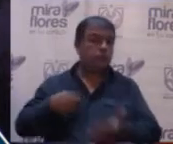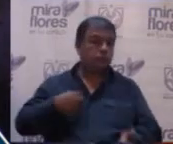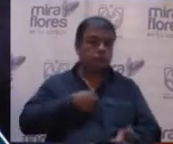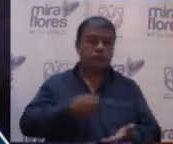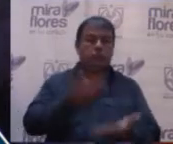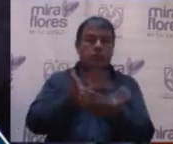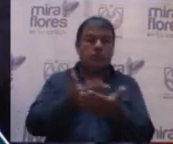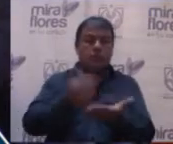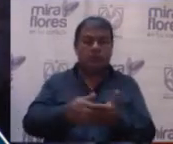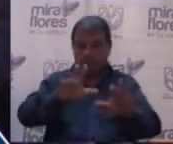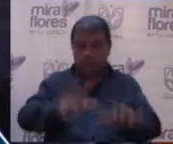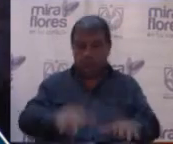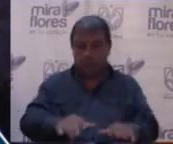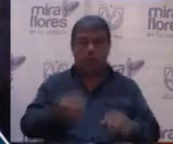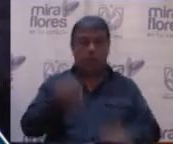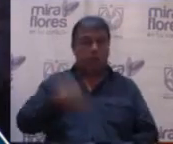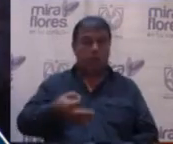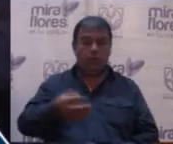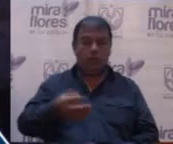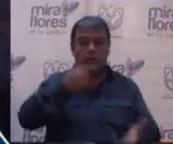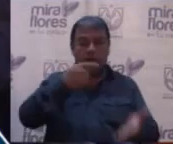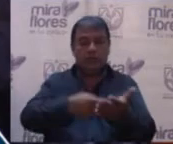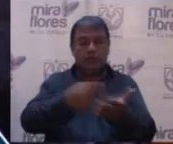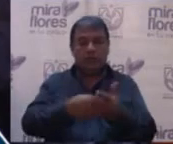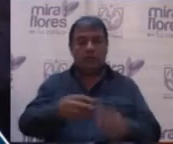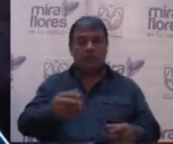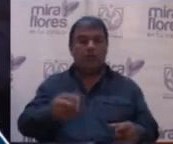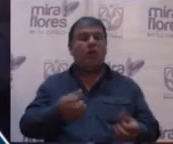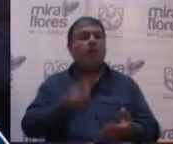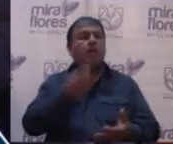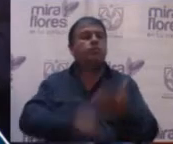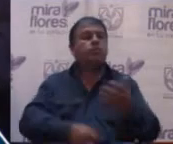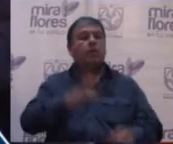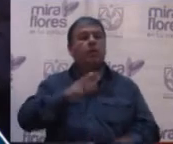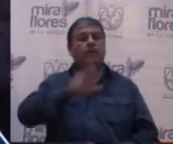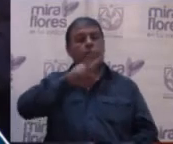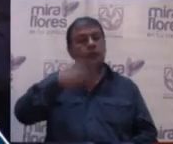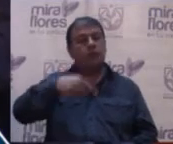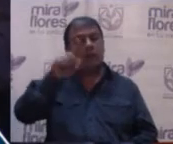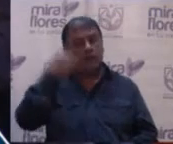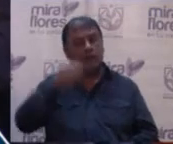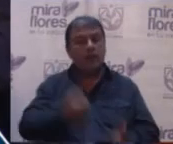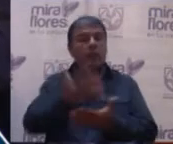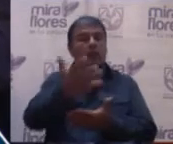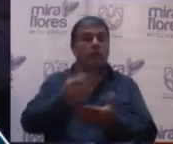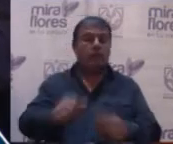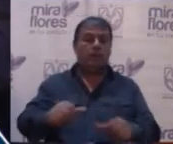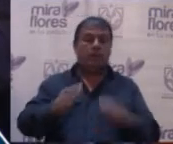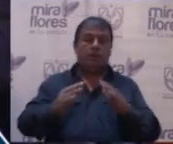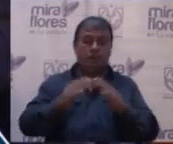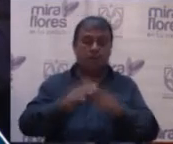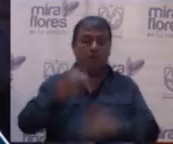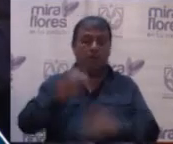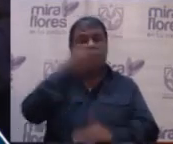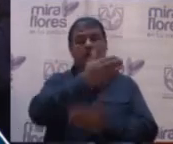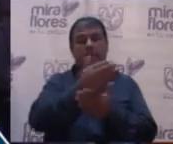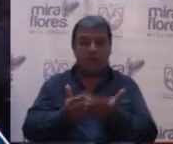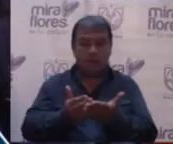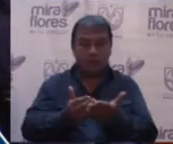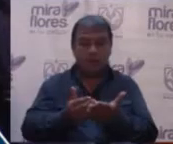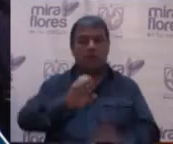la solicitud original, que dice, monto aproximado 2 millones para adquisición del inmueble, primera etapa. Consta